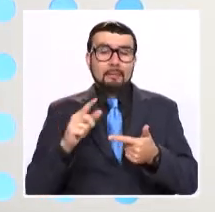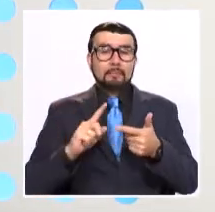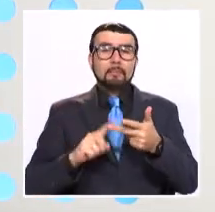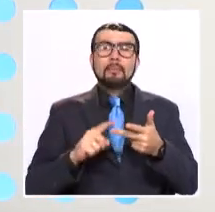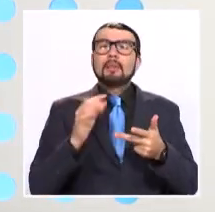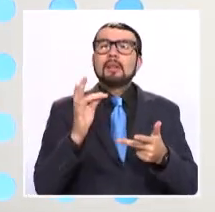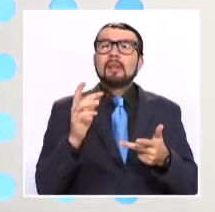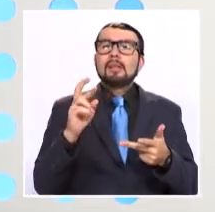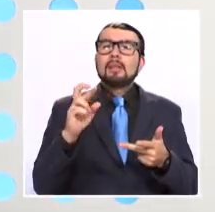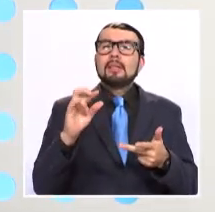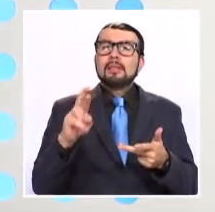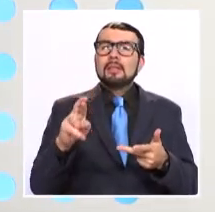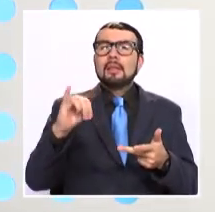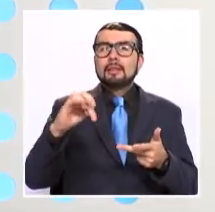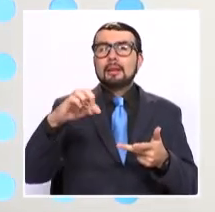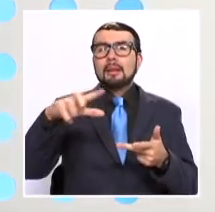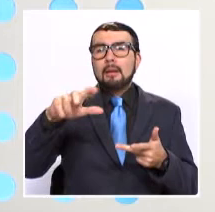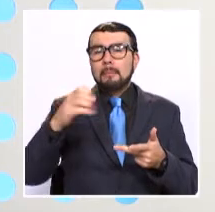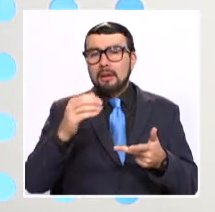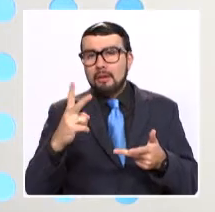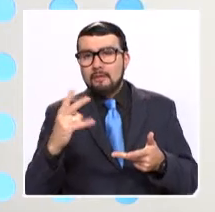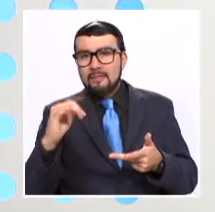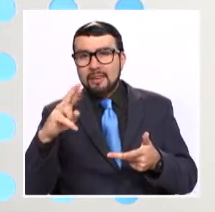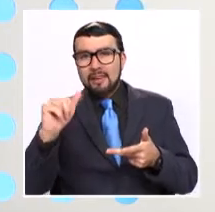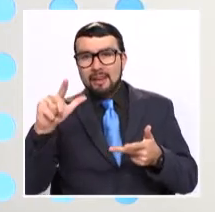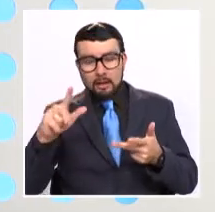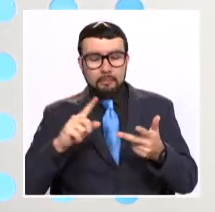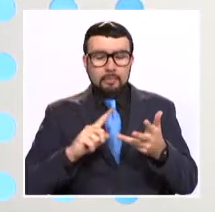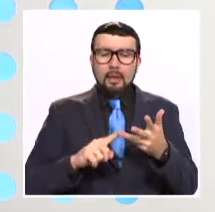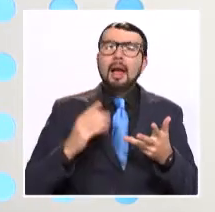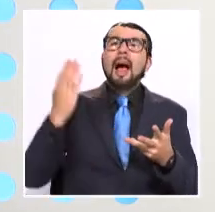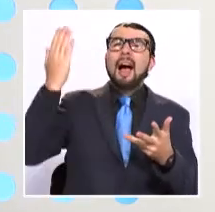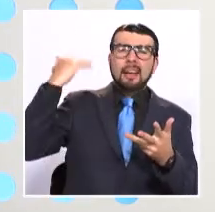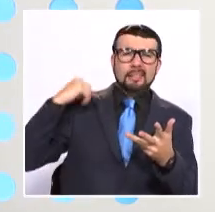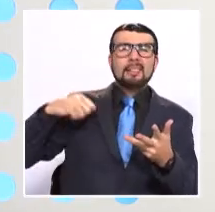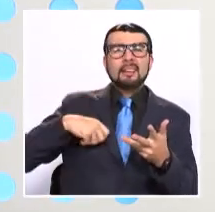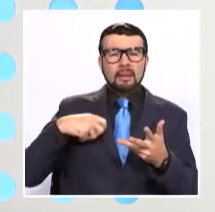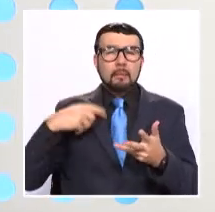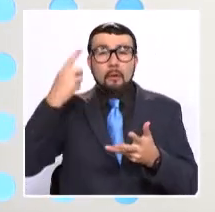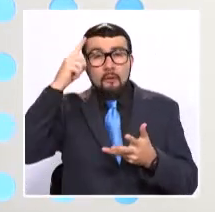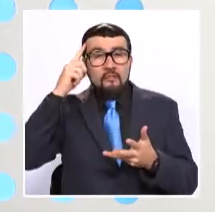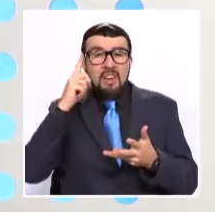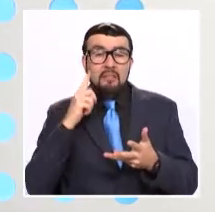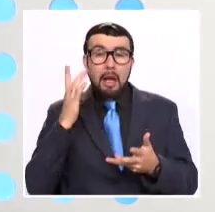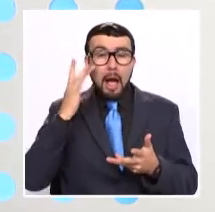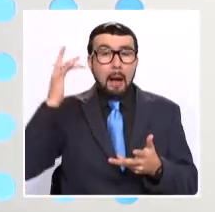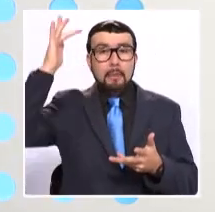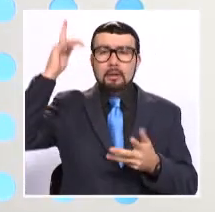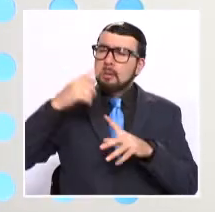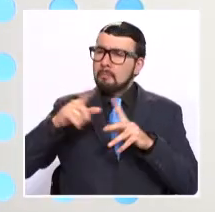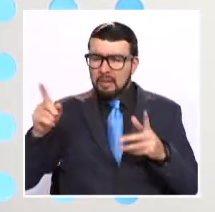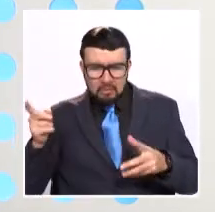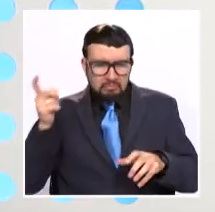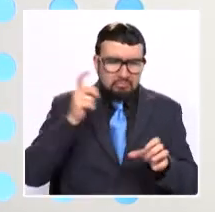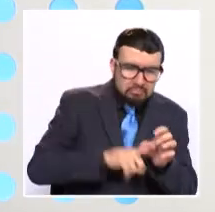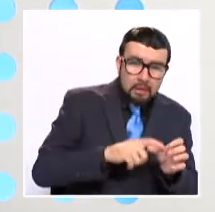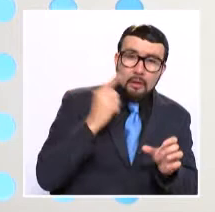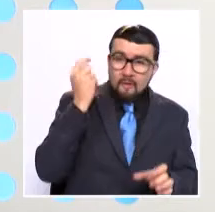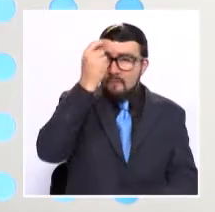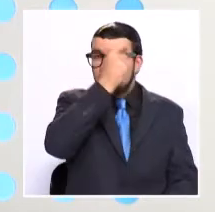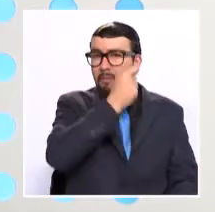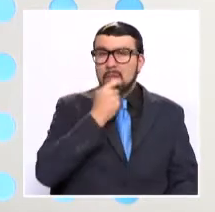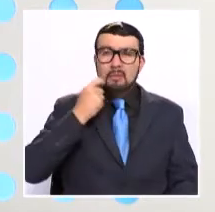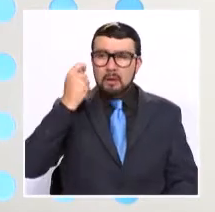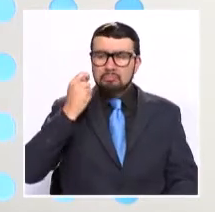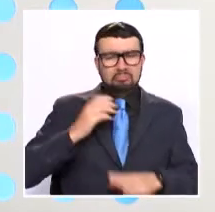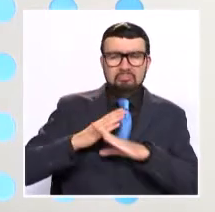¿sí? Teníamos hasta hace poco la fiebre amarilla al año, pero con la entrada de la varicela en el esquema básico, pues entonces ya nos corremos